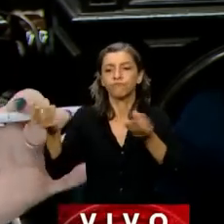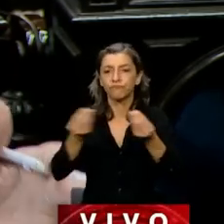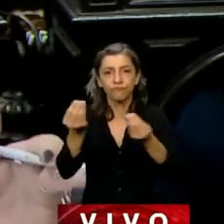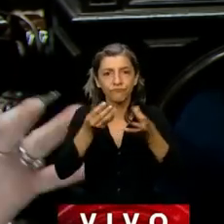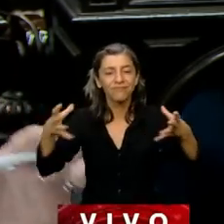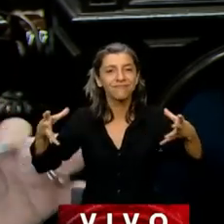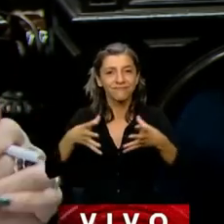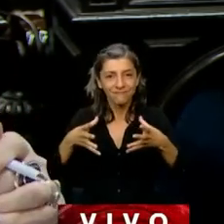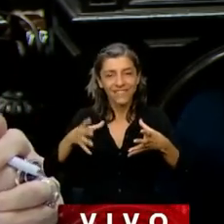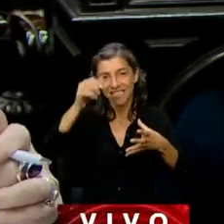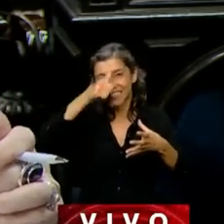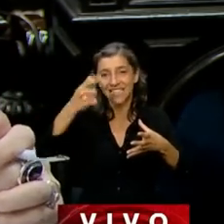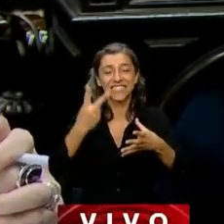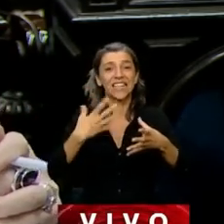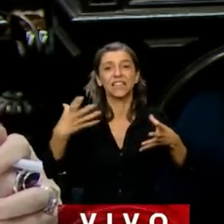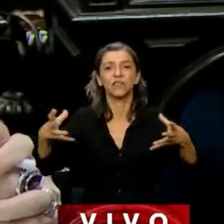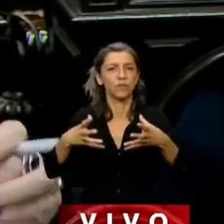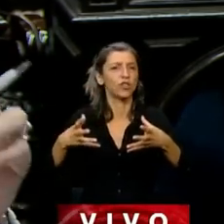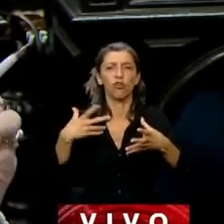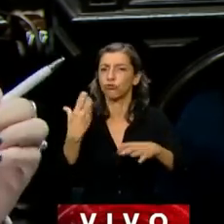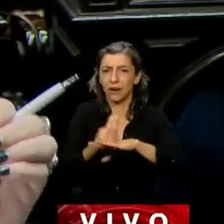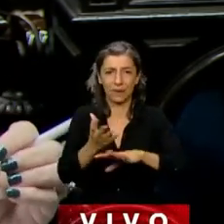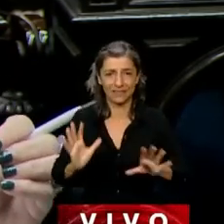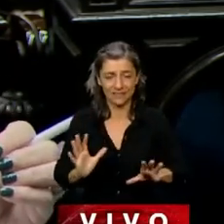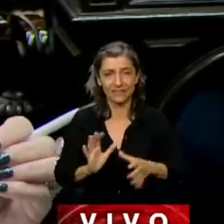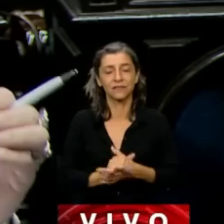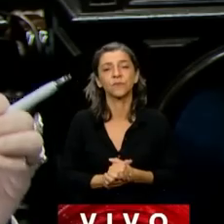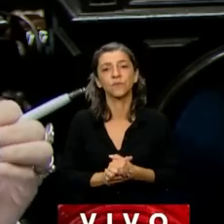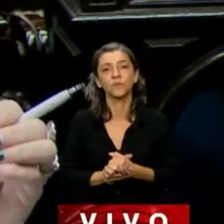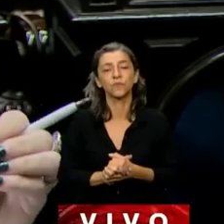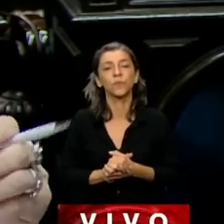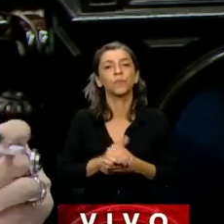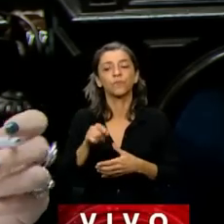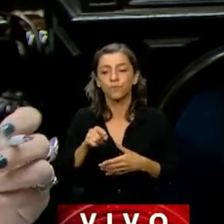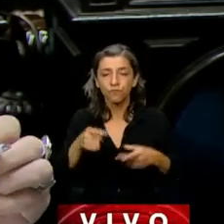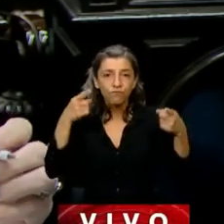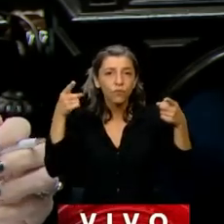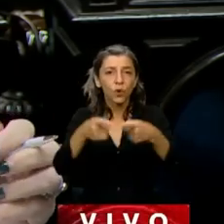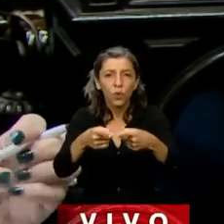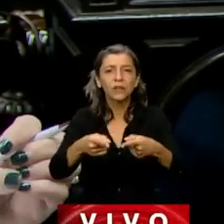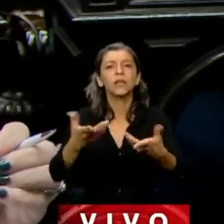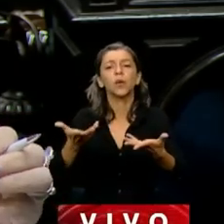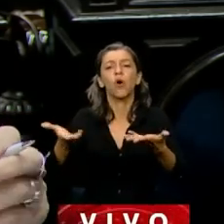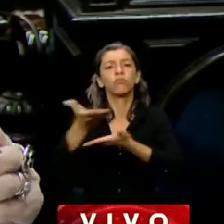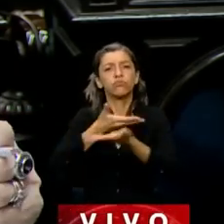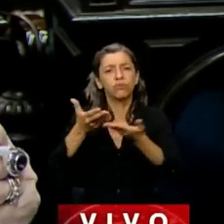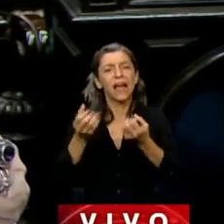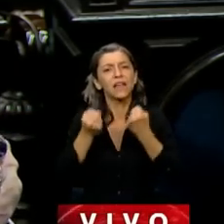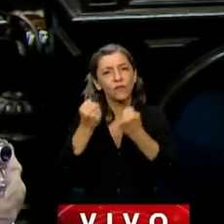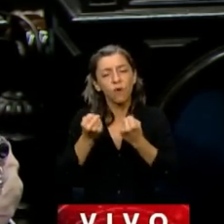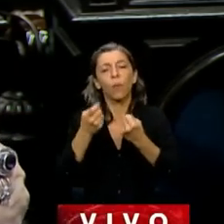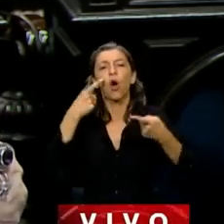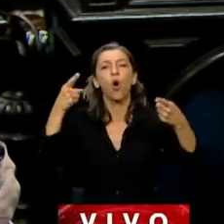Consejo Directivo, todos representados. Bajo la comunicación de aunar esfuerzos para un futuro común,